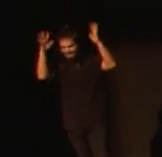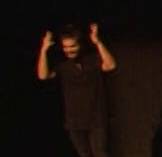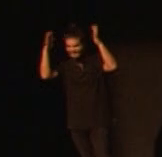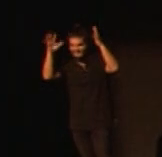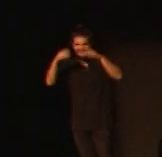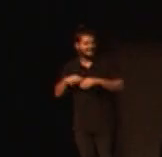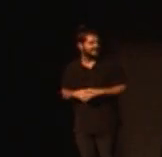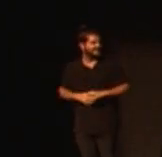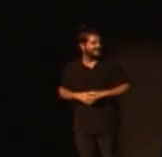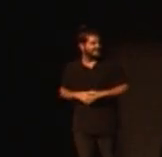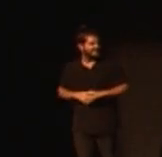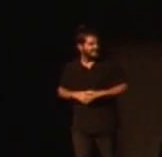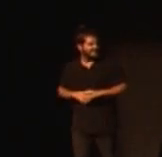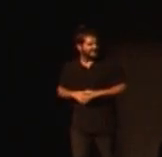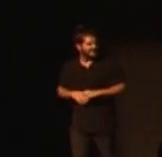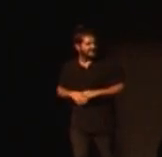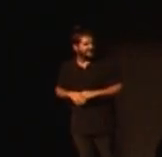Es más difícil, ¿eh? Sí, pero bueno.